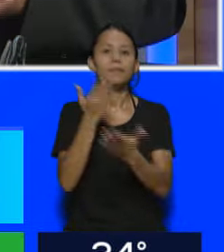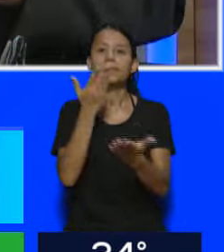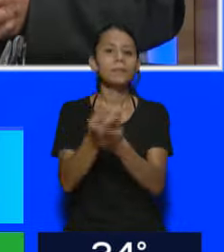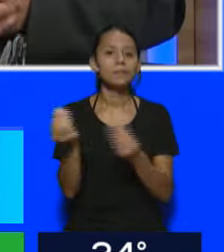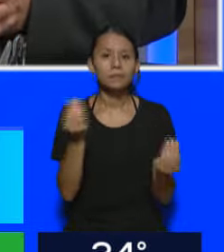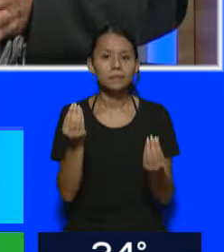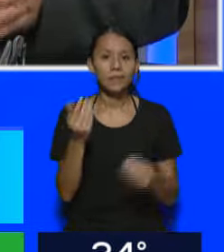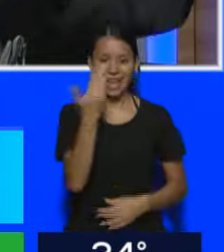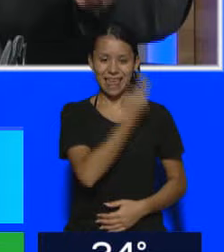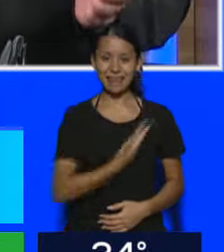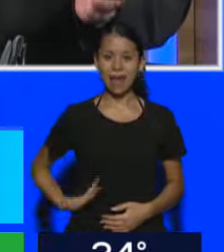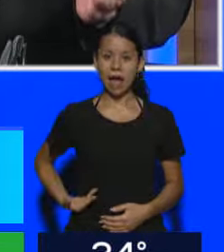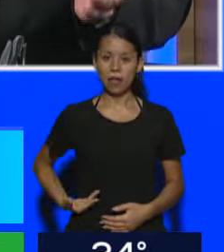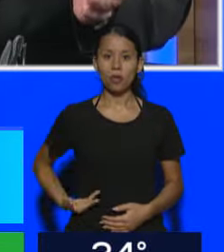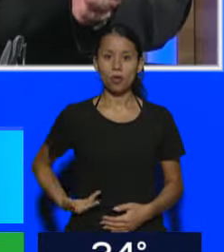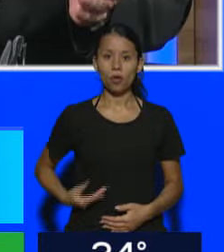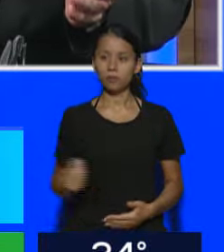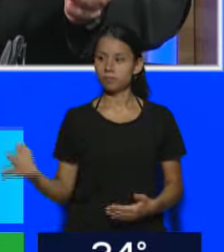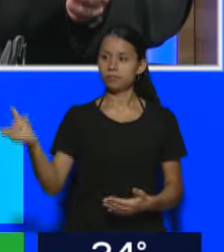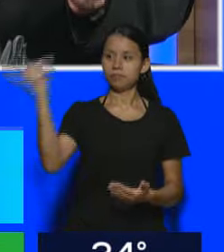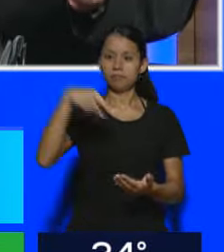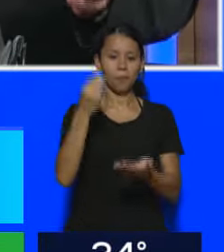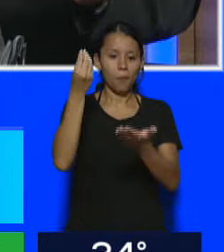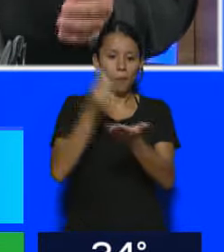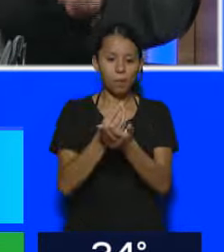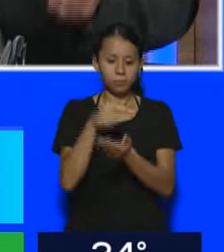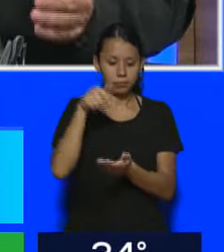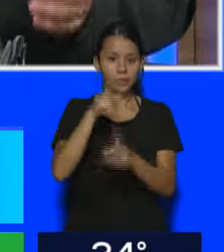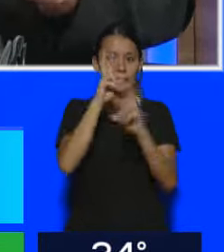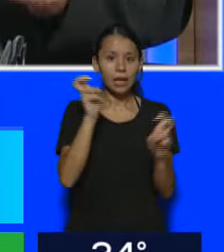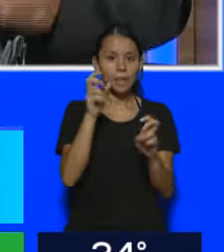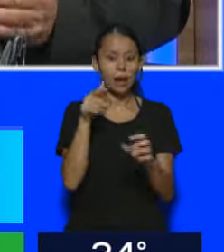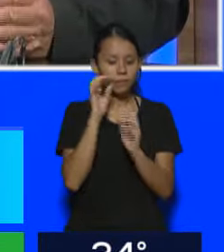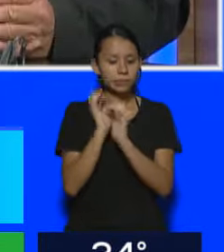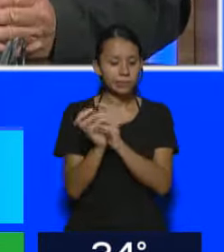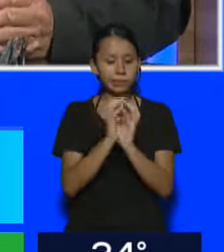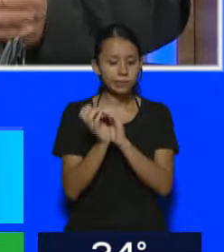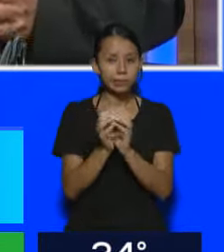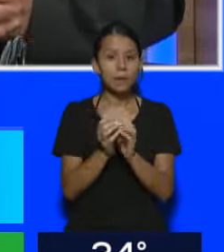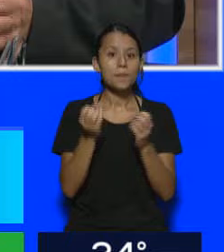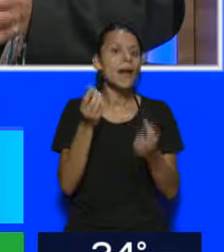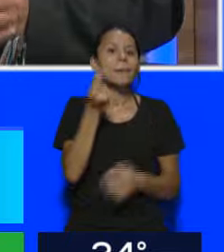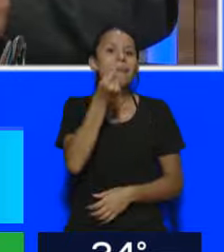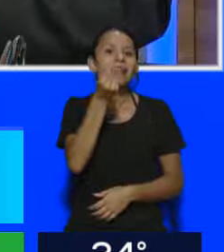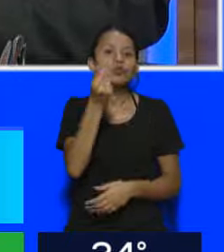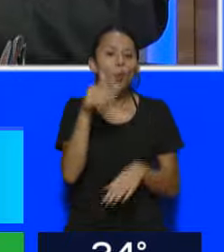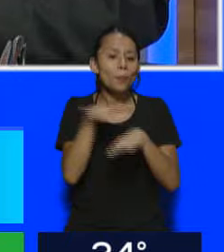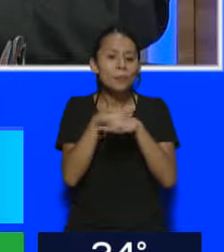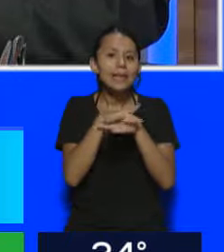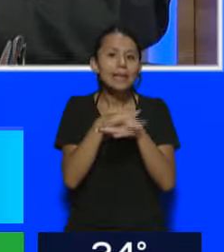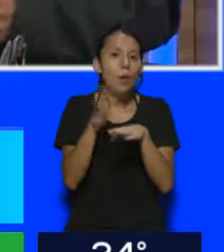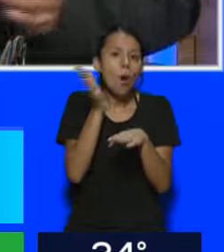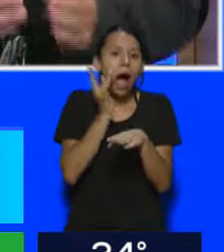Estado intervenga, como lo ha hecho en otras oportunidades, para empezar a poner un precio mínimo que establezca por lo menos